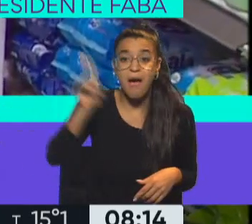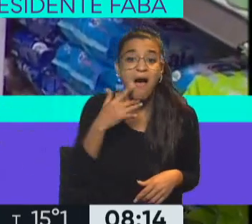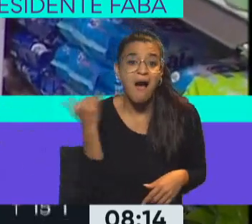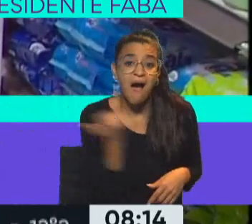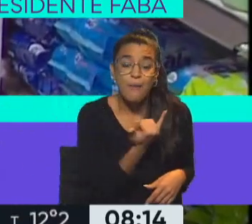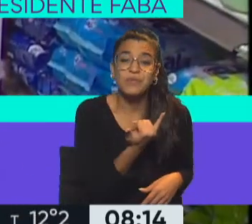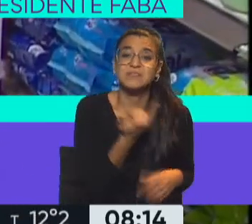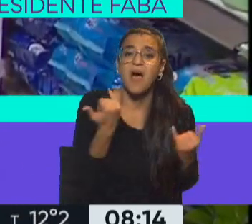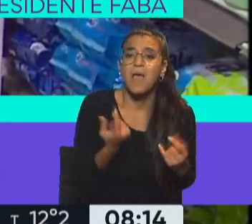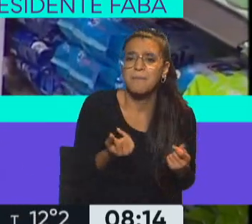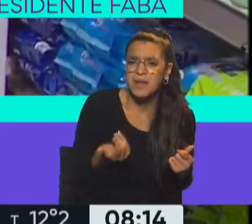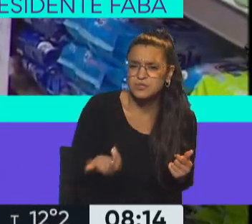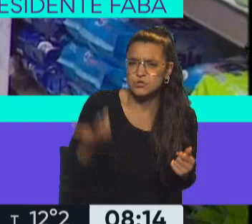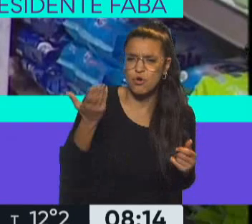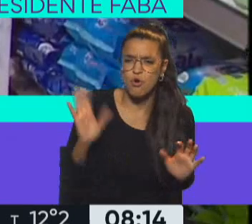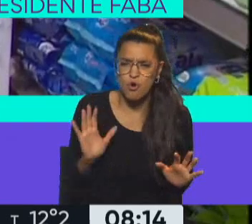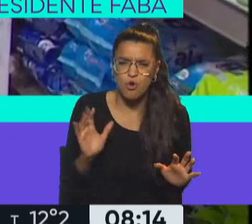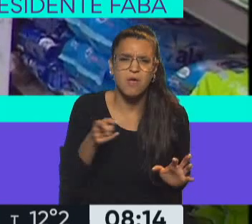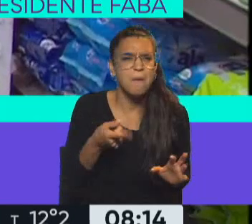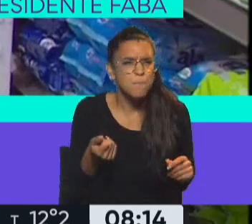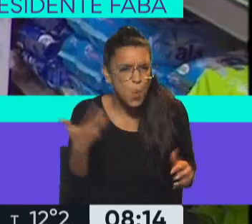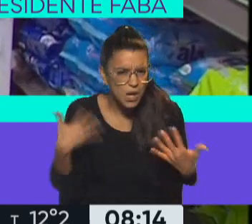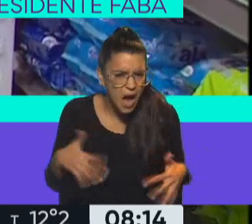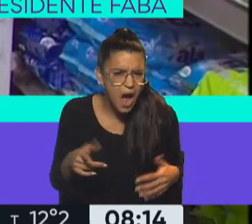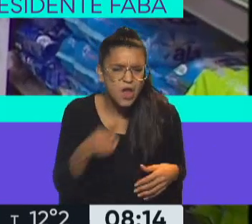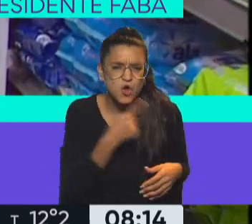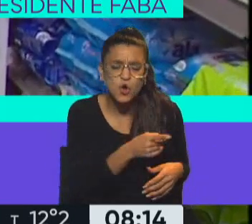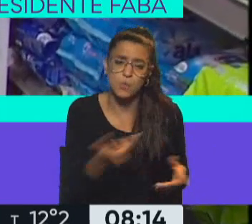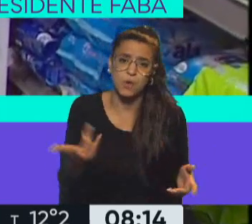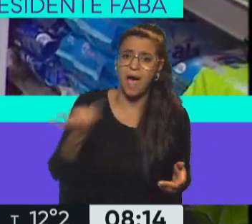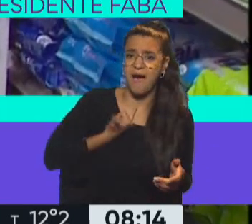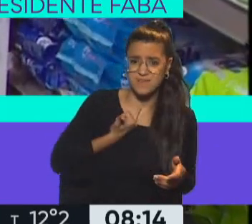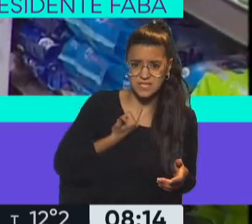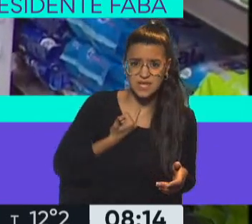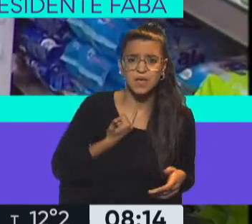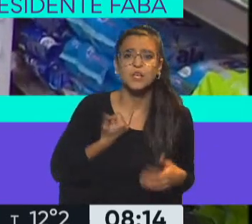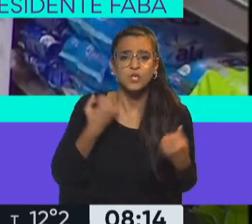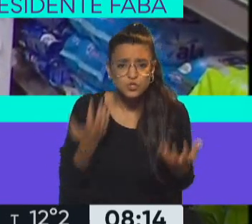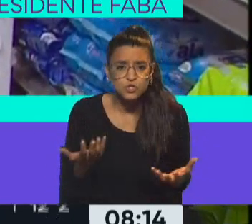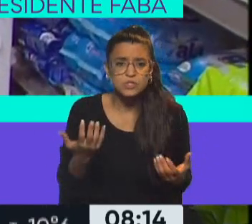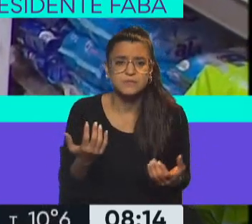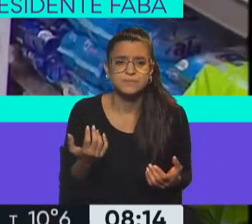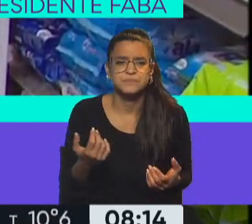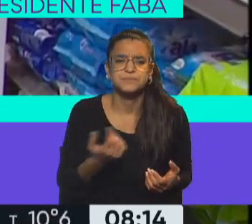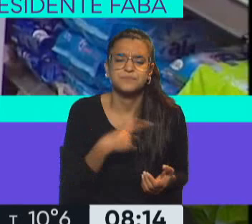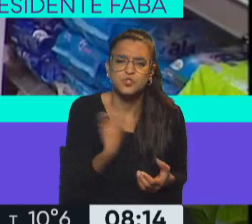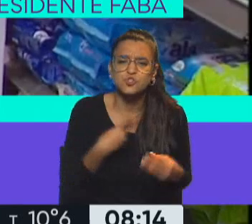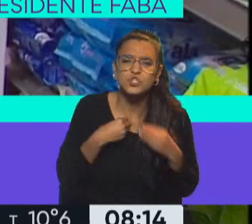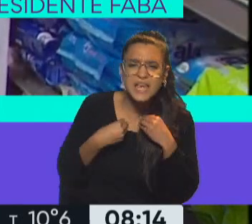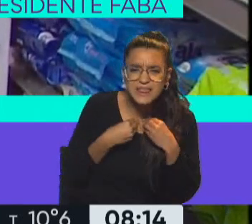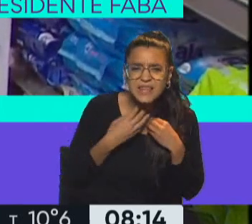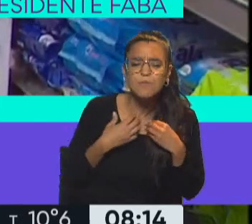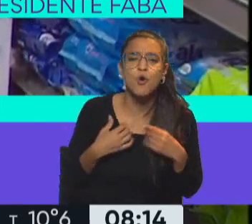que tal vez hay algún precio que estamos fuera de lo normal y nos alerta y nos dicen y si es como que nosotros sentimos que